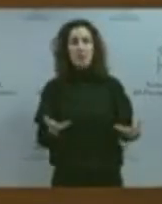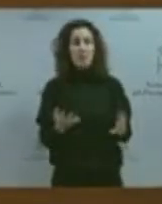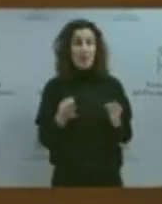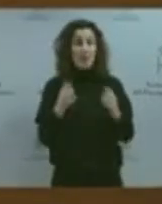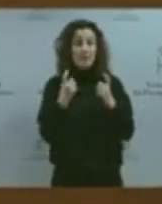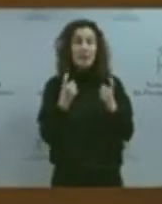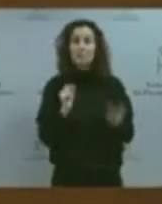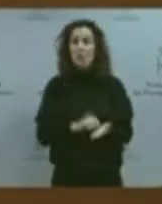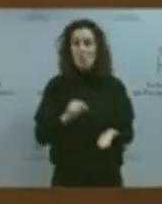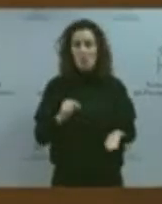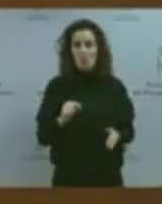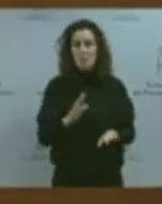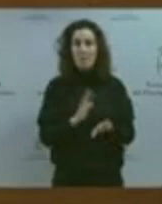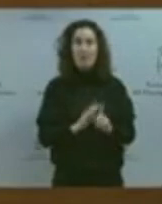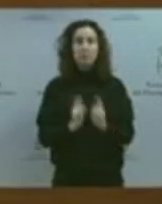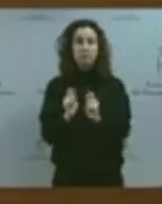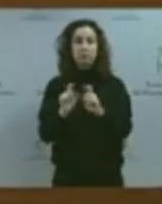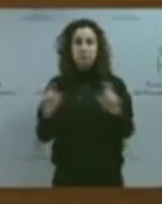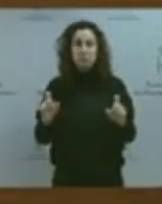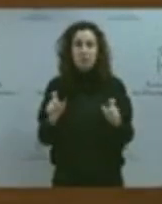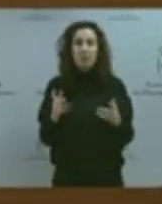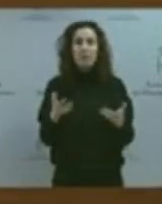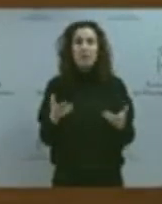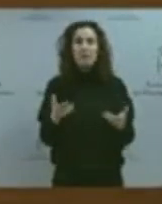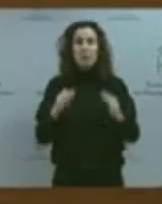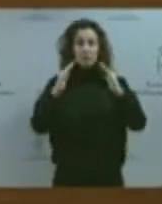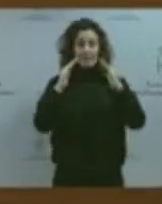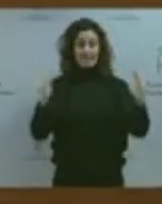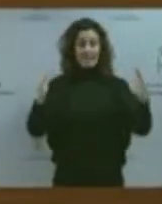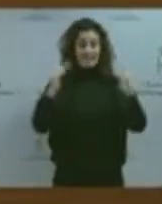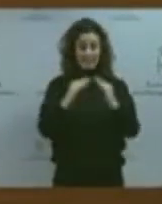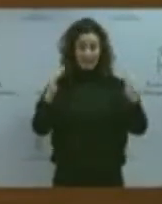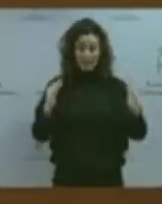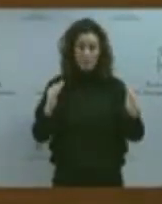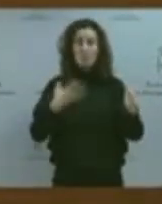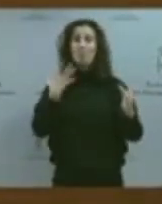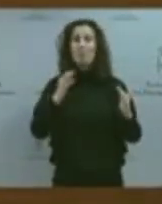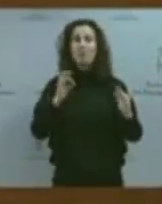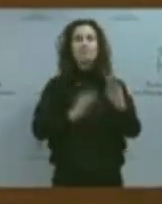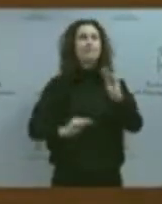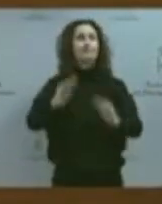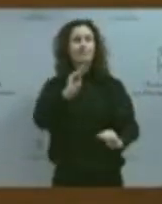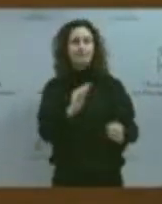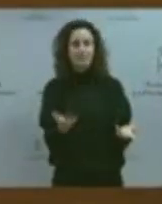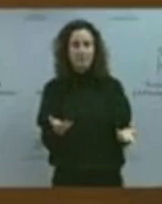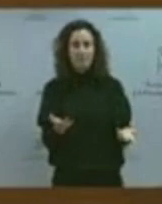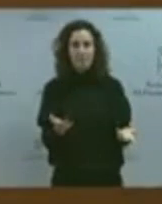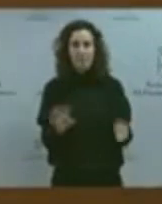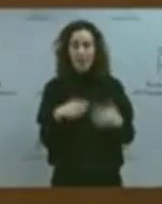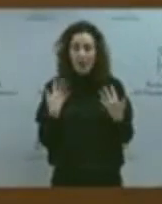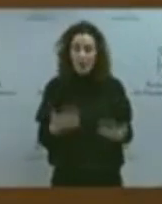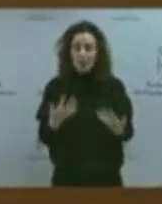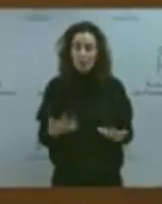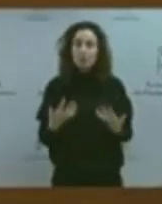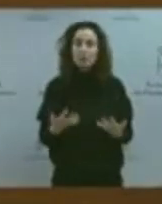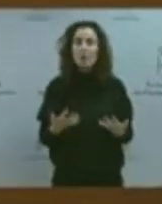y que el tejado se pueda reparar. Hasta este momento el tejado está cubierto con una